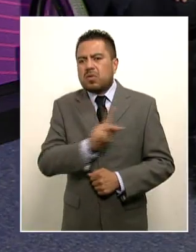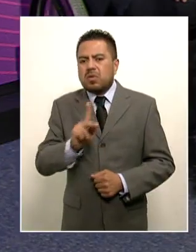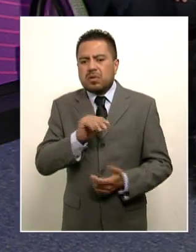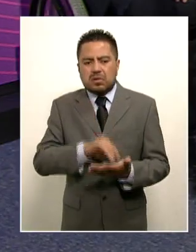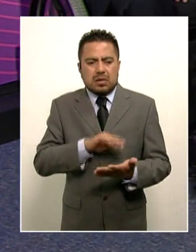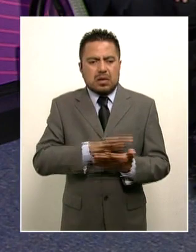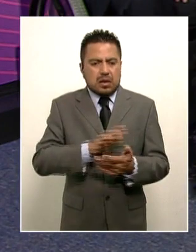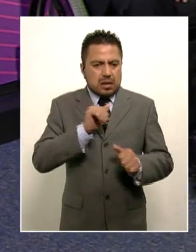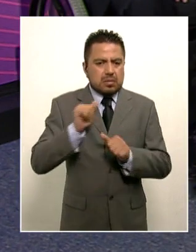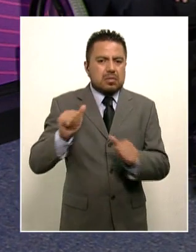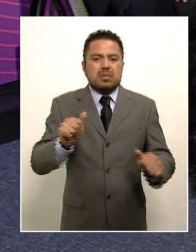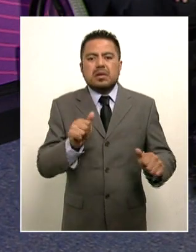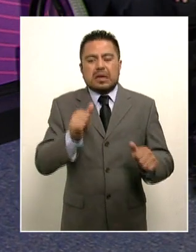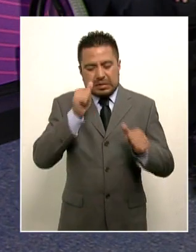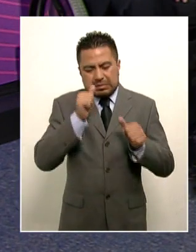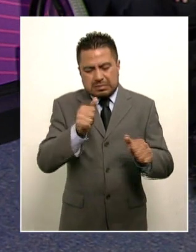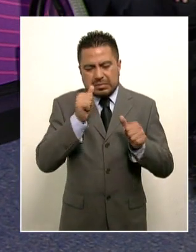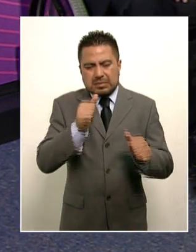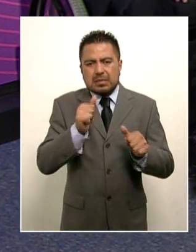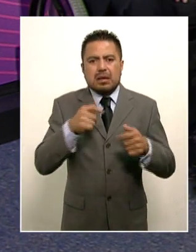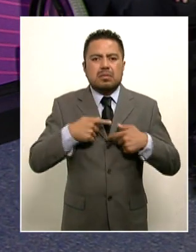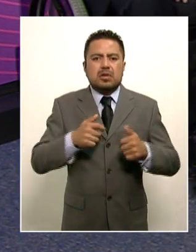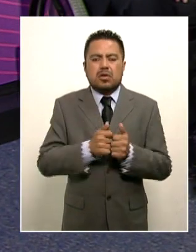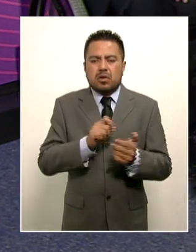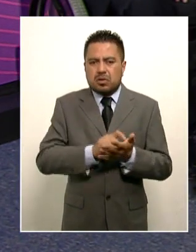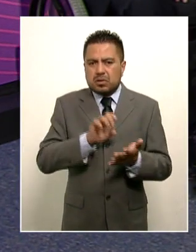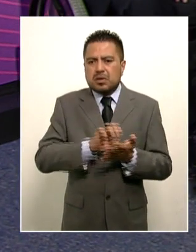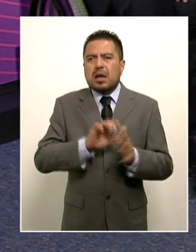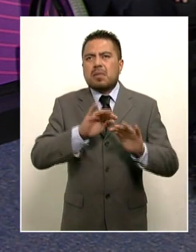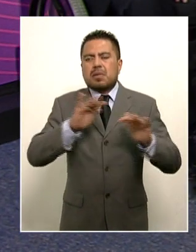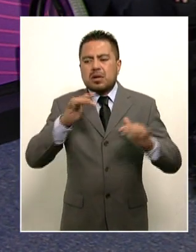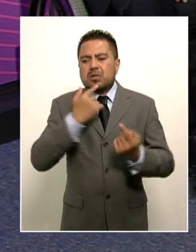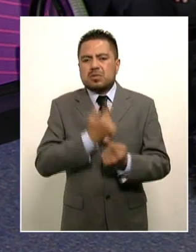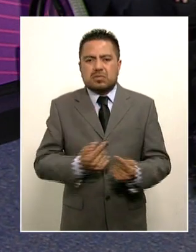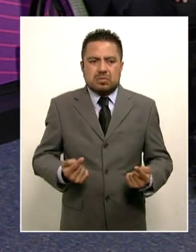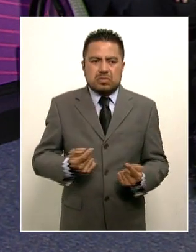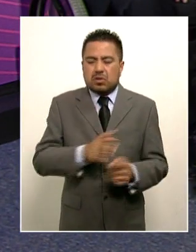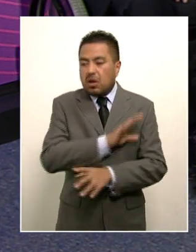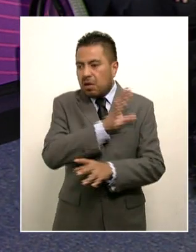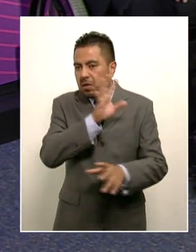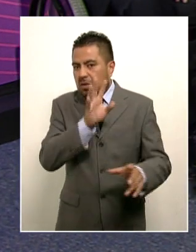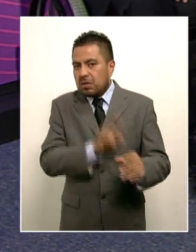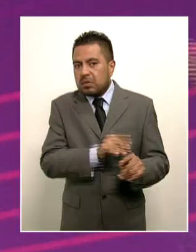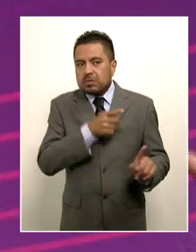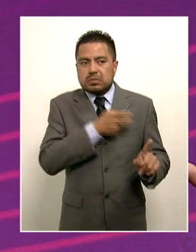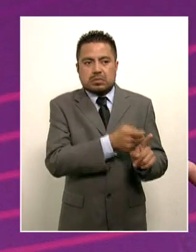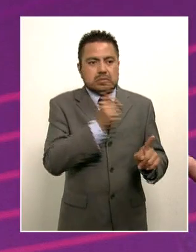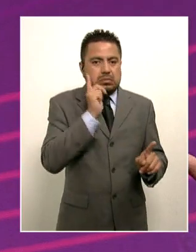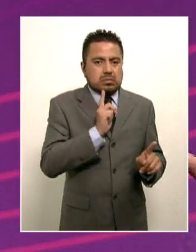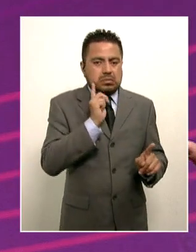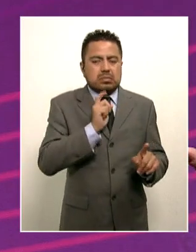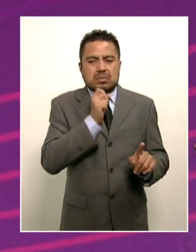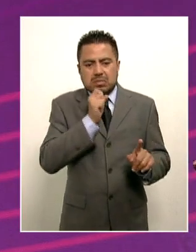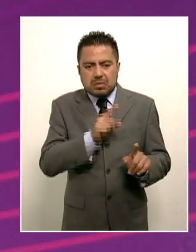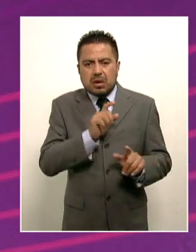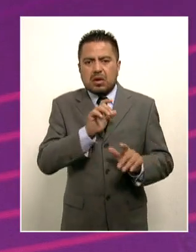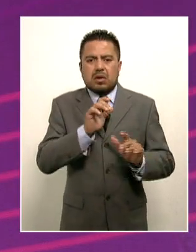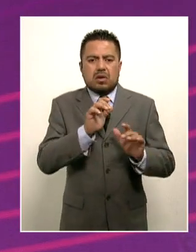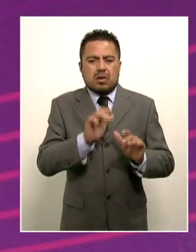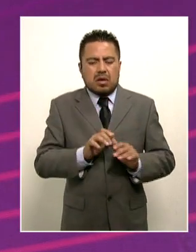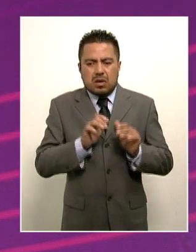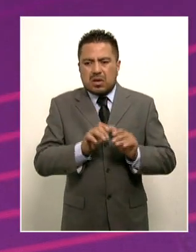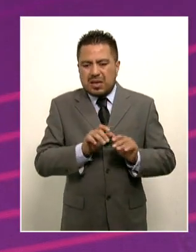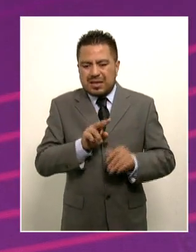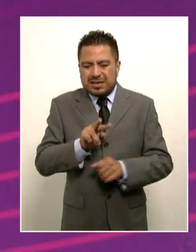ocupan de las personas con discapacidad, de los mayores, también de las niñas y de los niños, y que al mismo tiempo el trabajo de cuidadoras